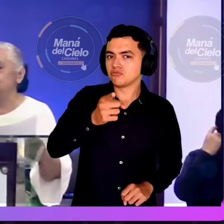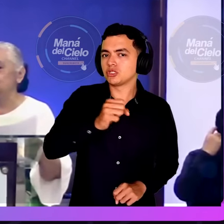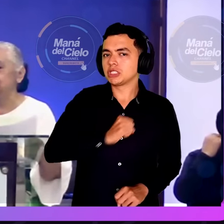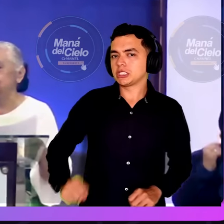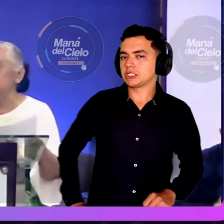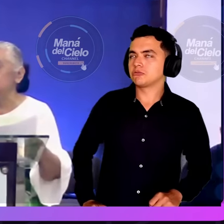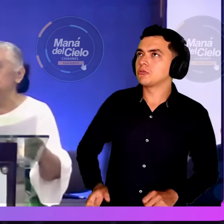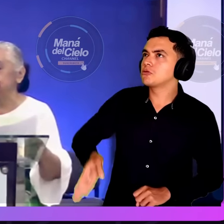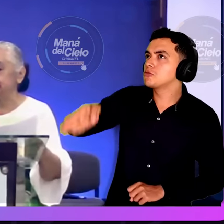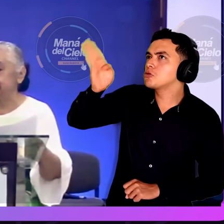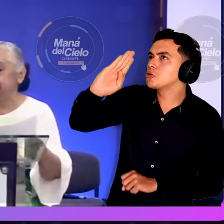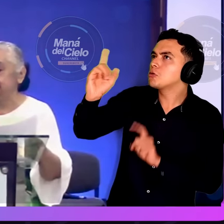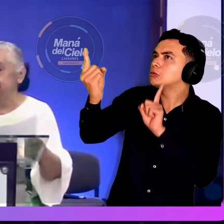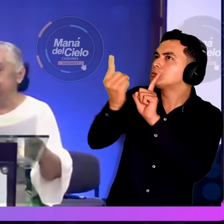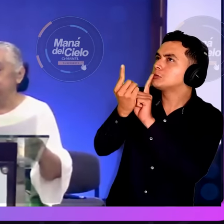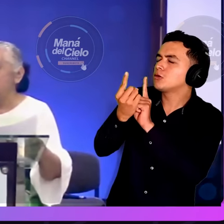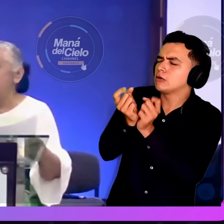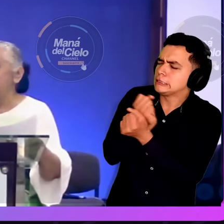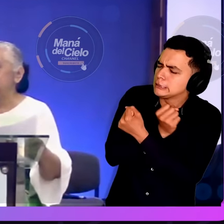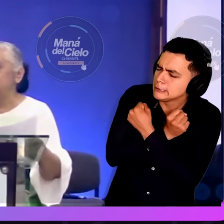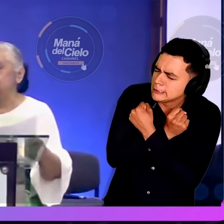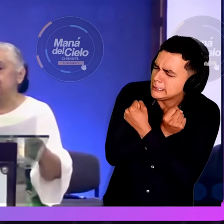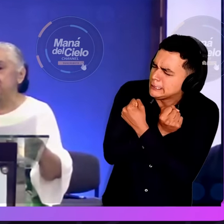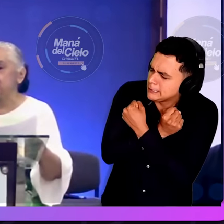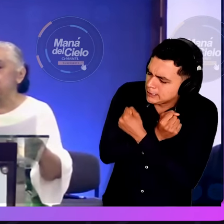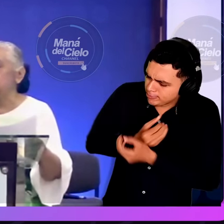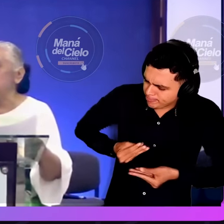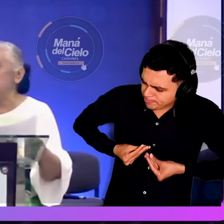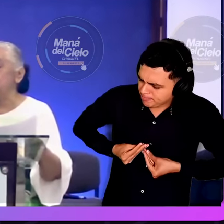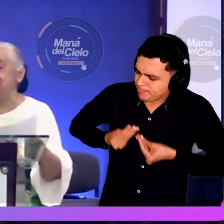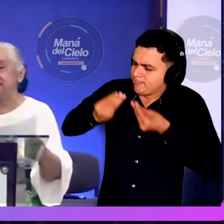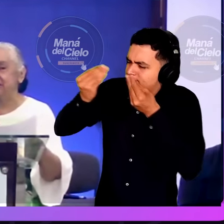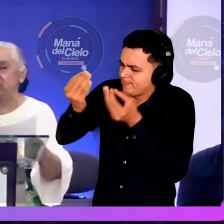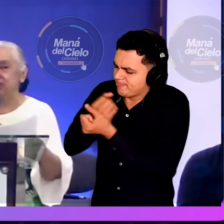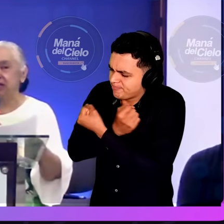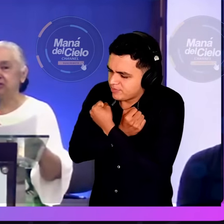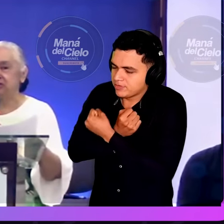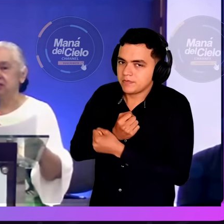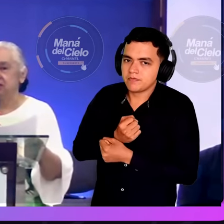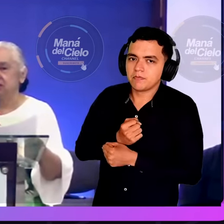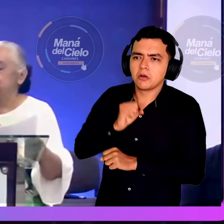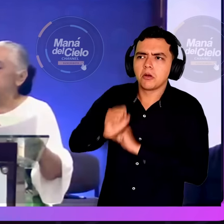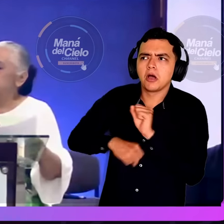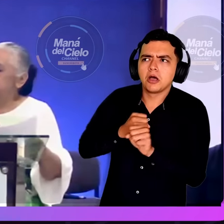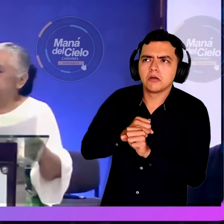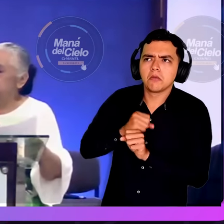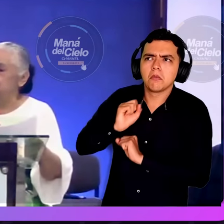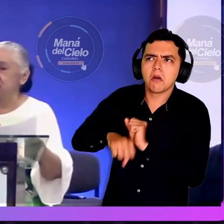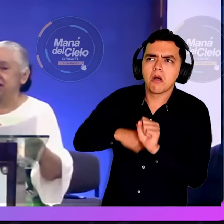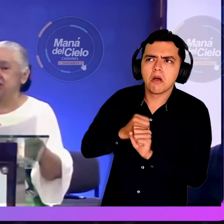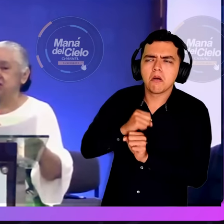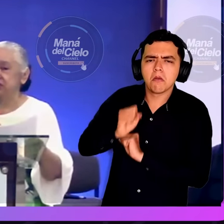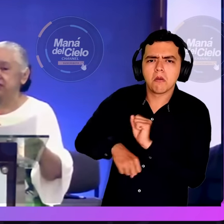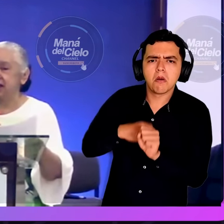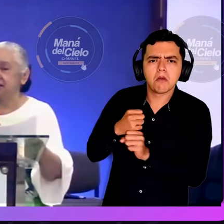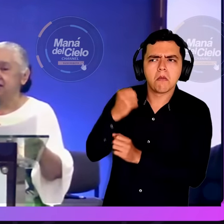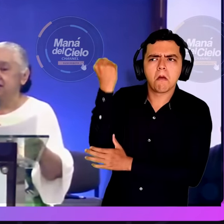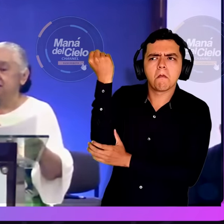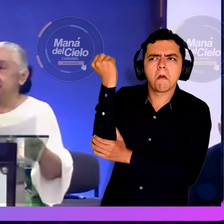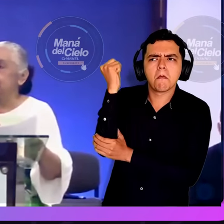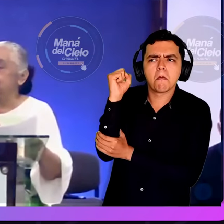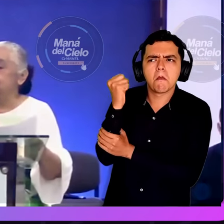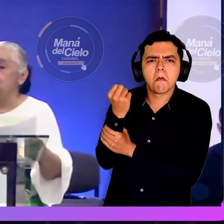esa pasión, llegamos con esa entrega, pero va pasando el tiempo, de pronto van pasando los años y vamos cayendo en una